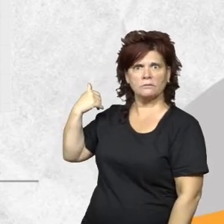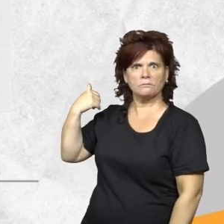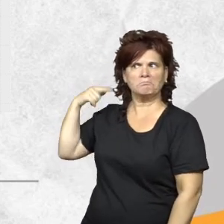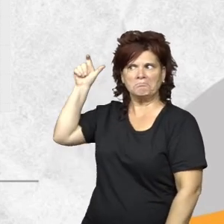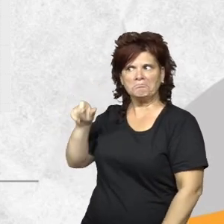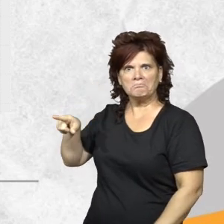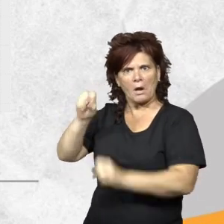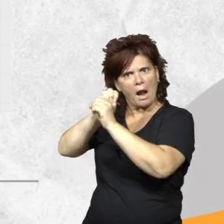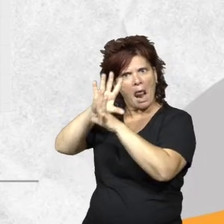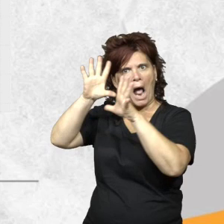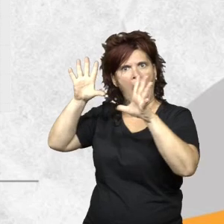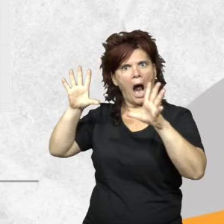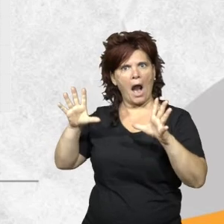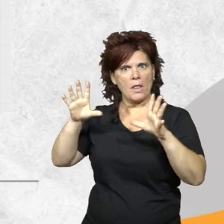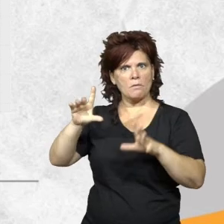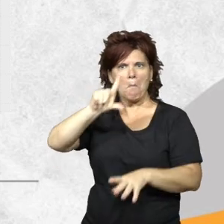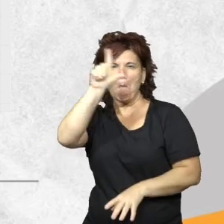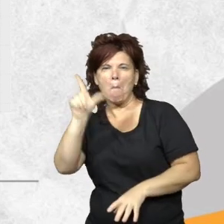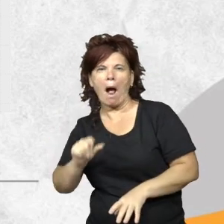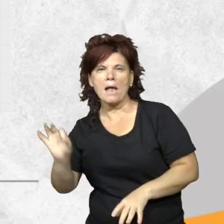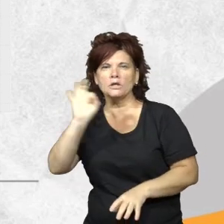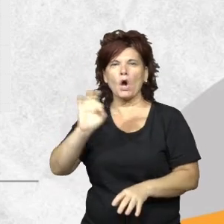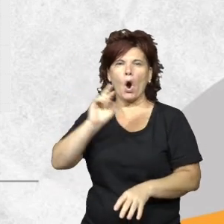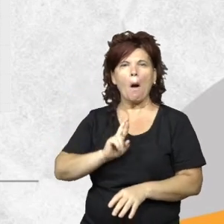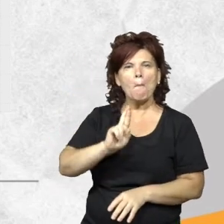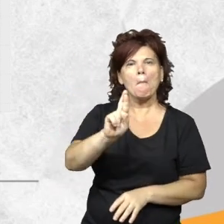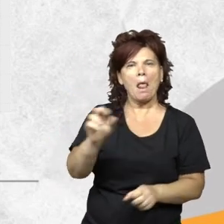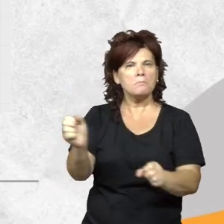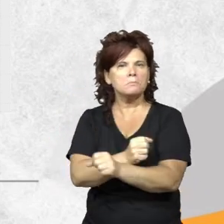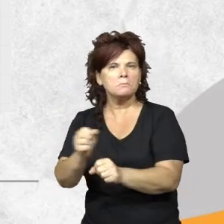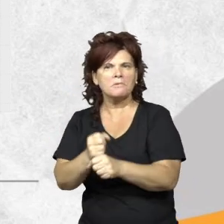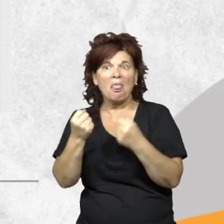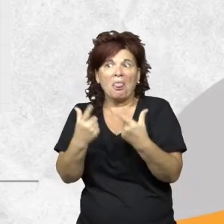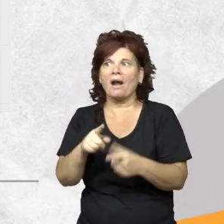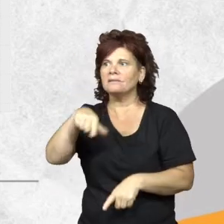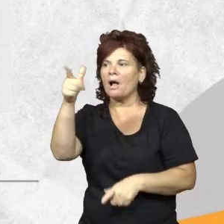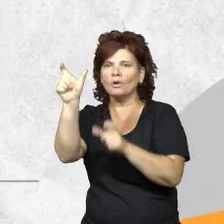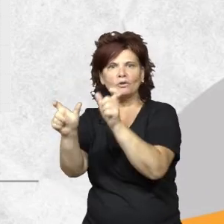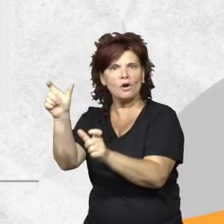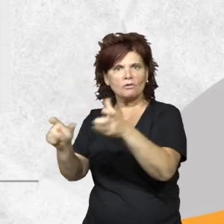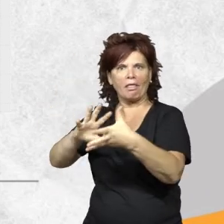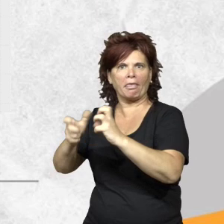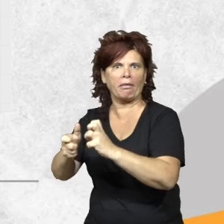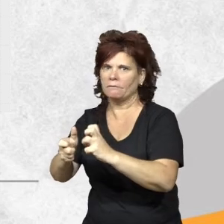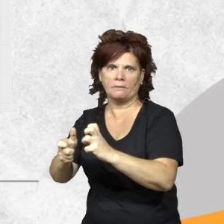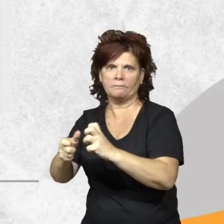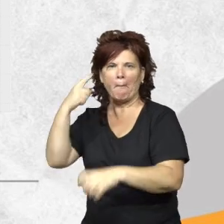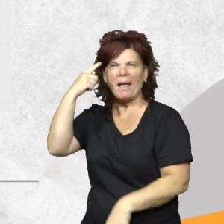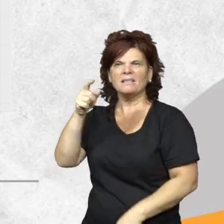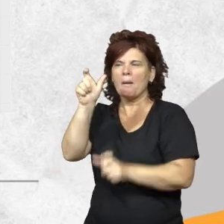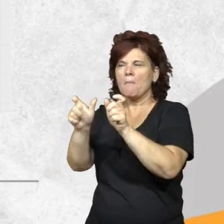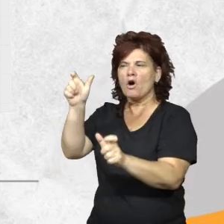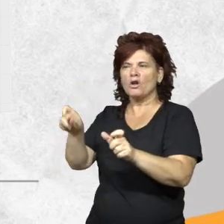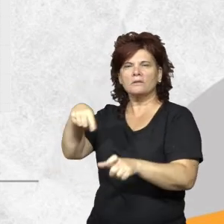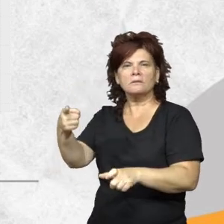claro que ningún permiso, ninguna autorización se puede otorgar en perjuicio de terceros. ¿Y quiénes son los terceros? Hagamos una